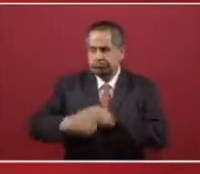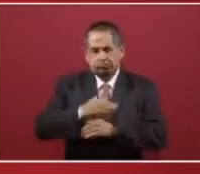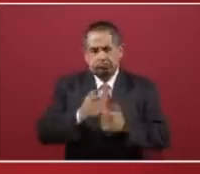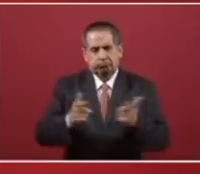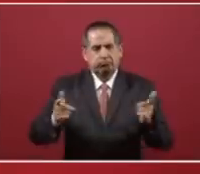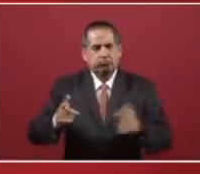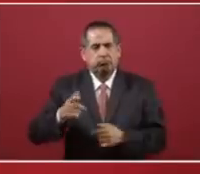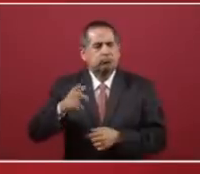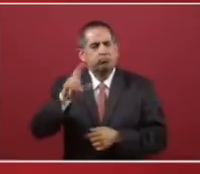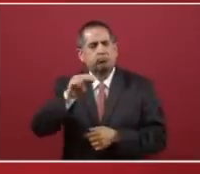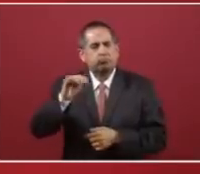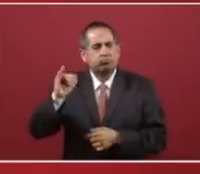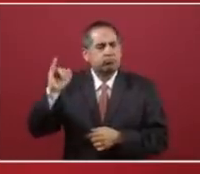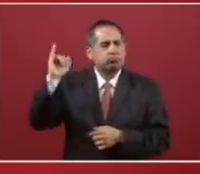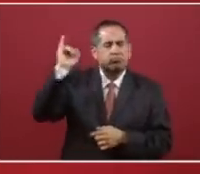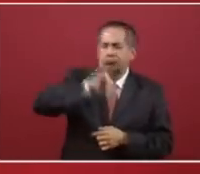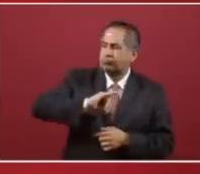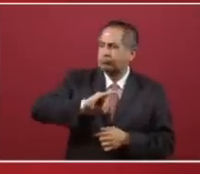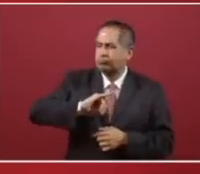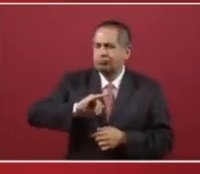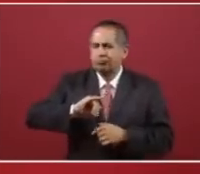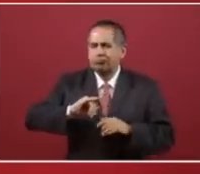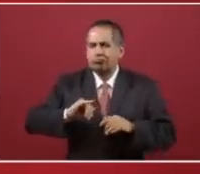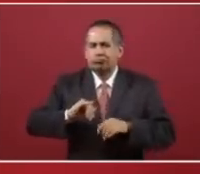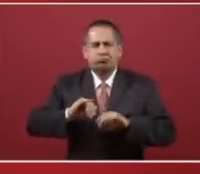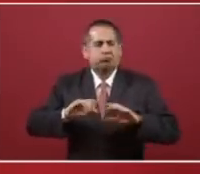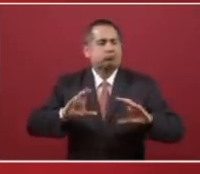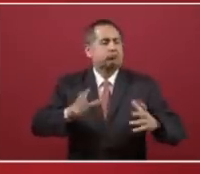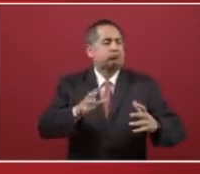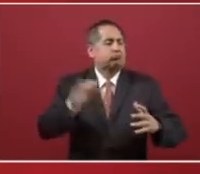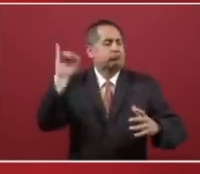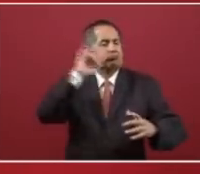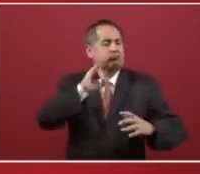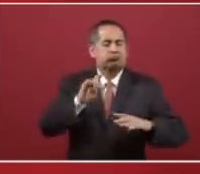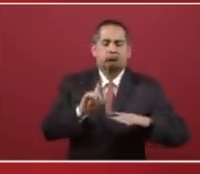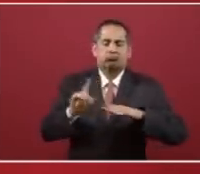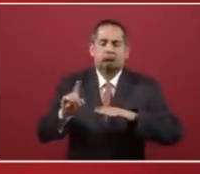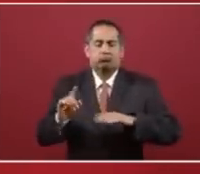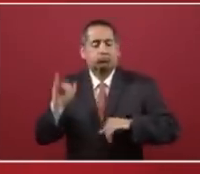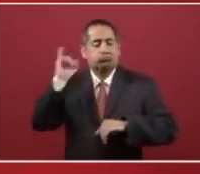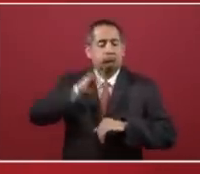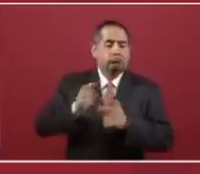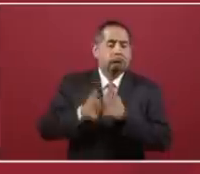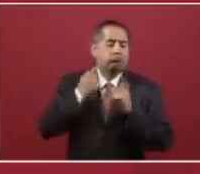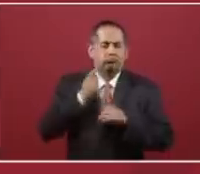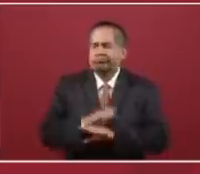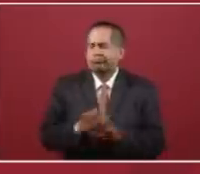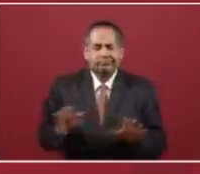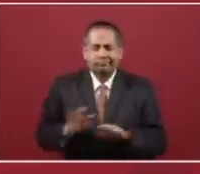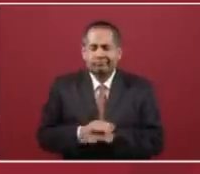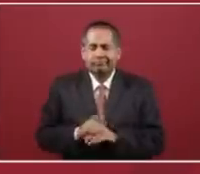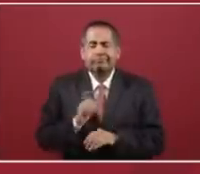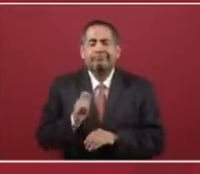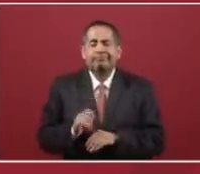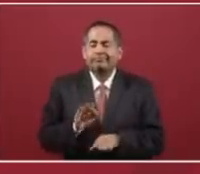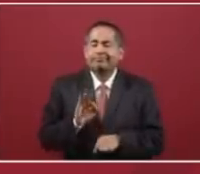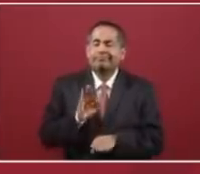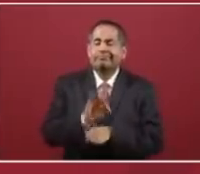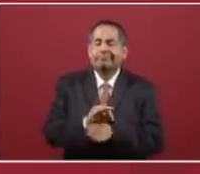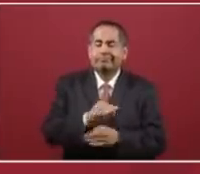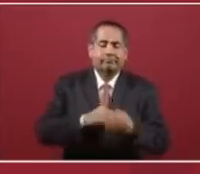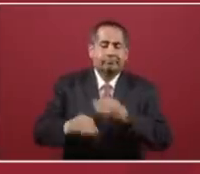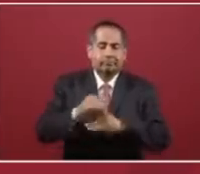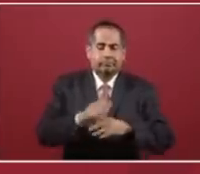como jefe de facción como jefe de partido como